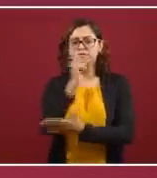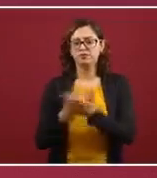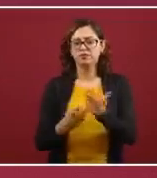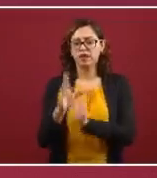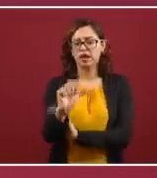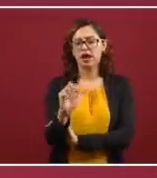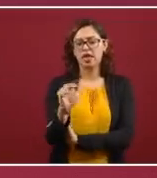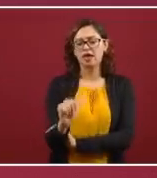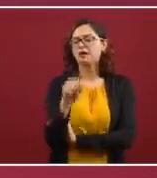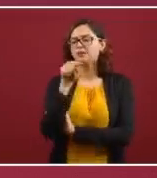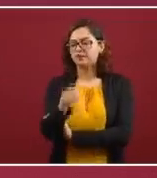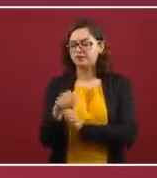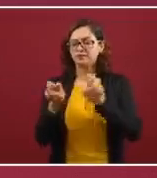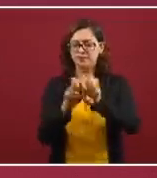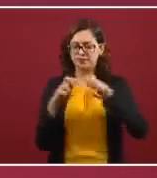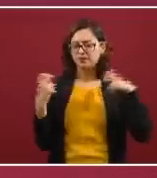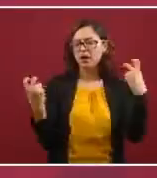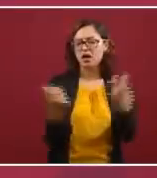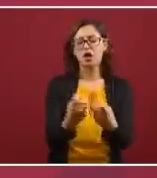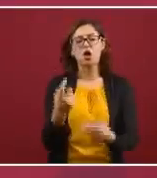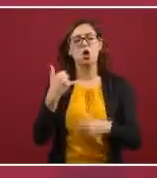CARA, para